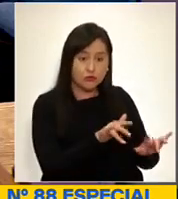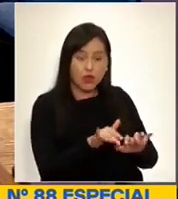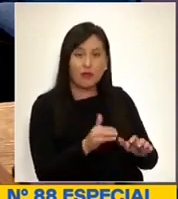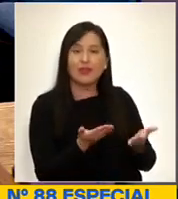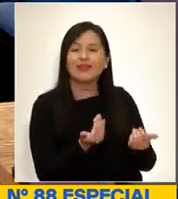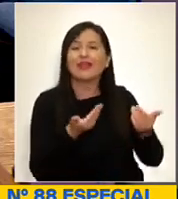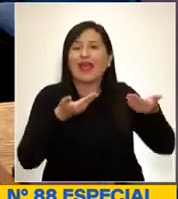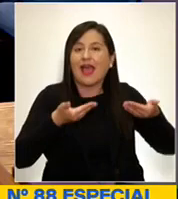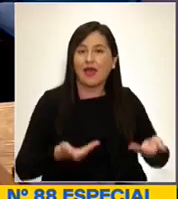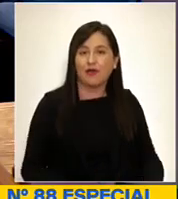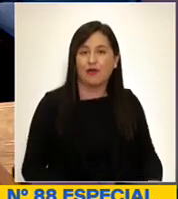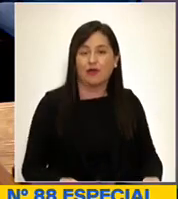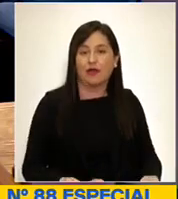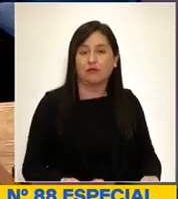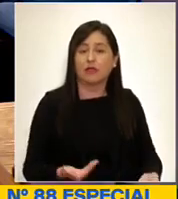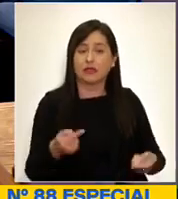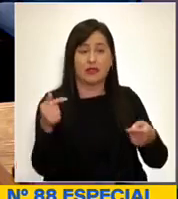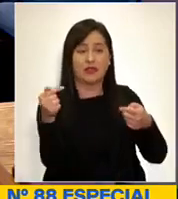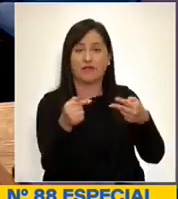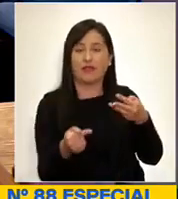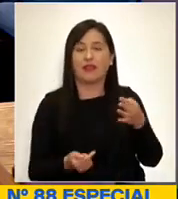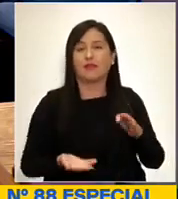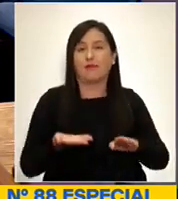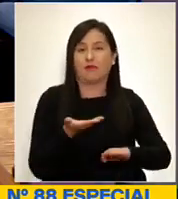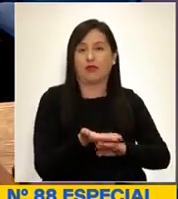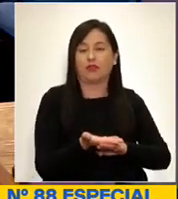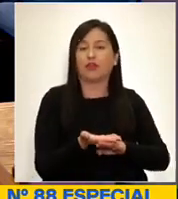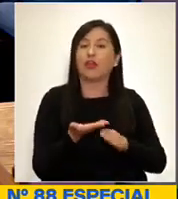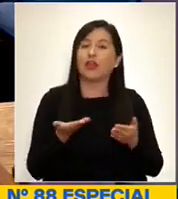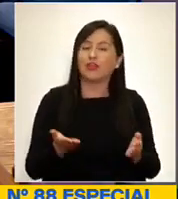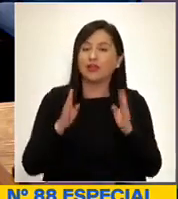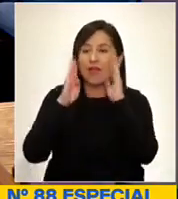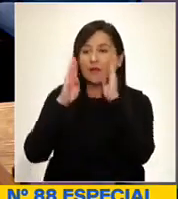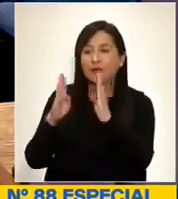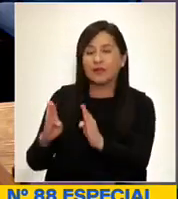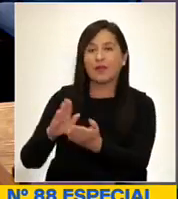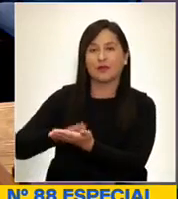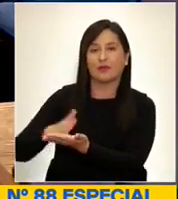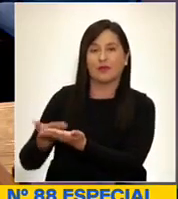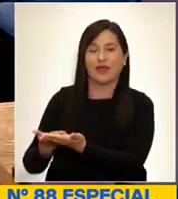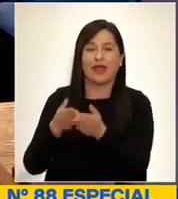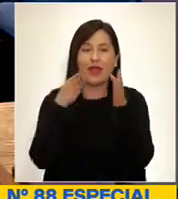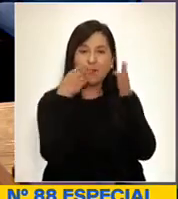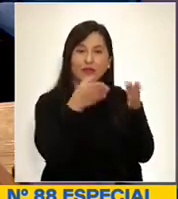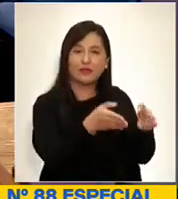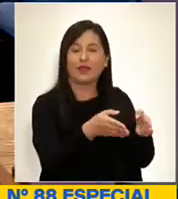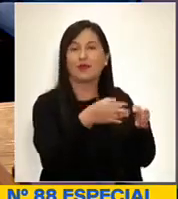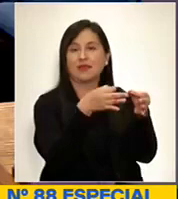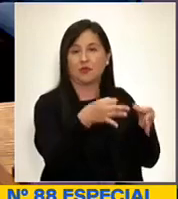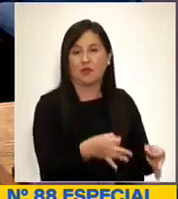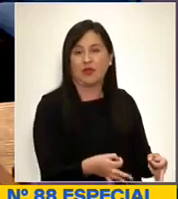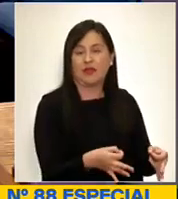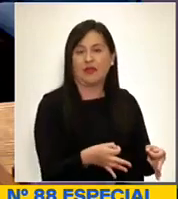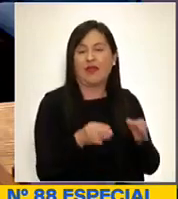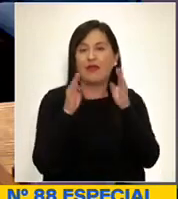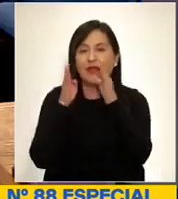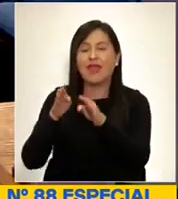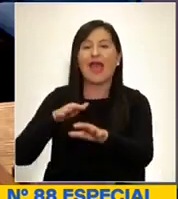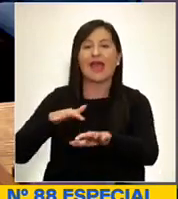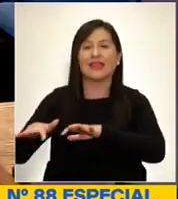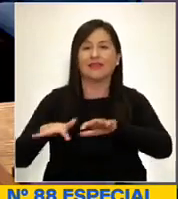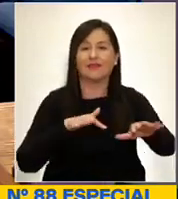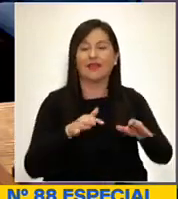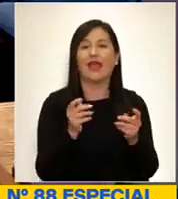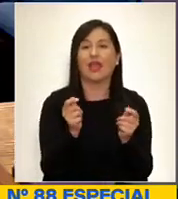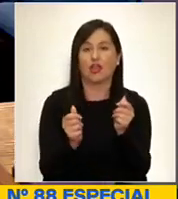hiperconvergente y así una serie de otros requerimientos entonces apuntémosla a salud y apuntémosla a seguridad y apuntémosla a la reactivación económica y en